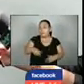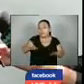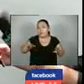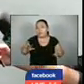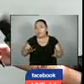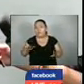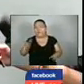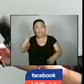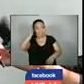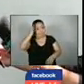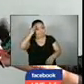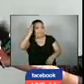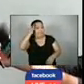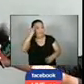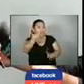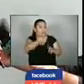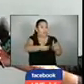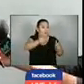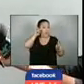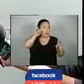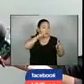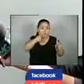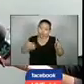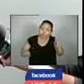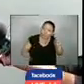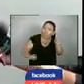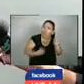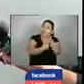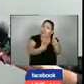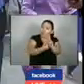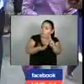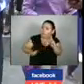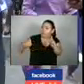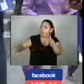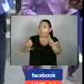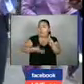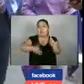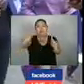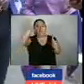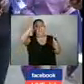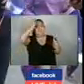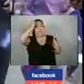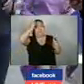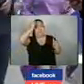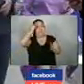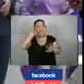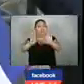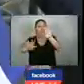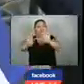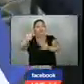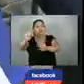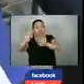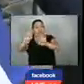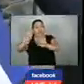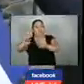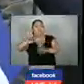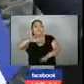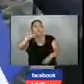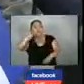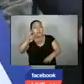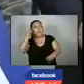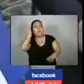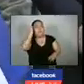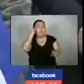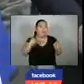es un apoyo fuerte, como lo dije, e inédito de todos los salvadoreños, el presidente, sabemos que básicamente el 98%. Sin embargo, creo que